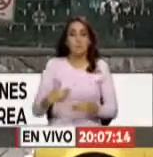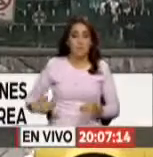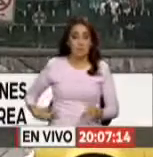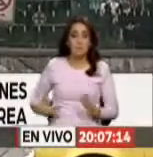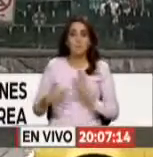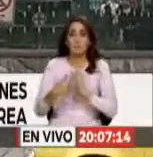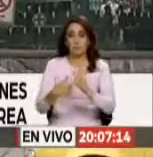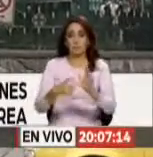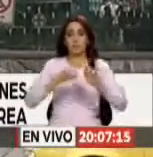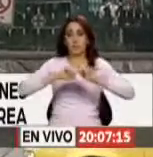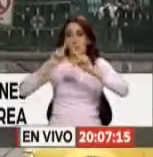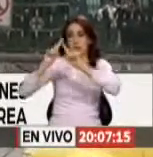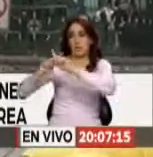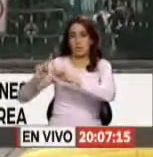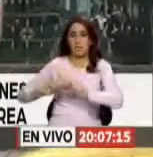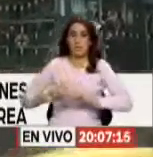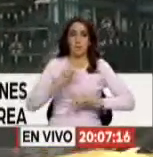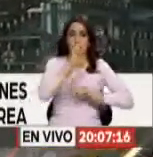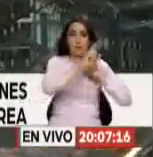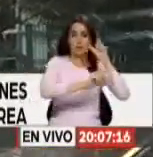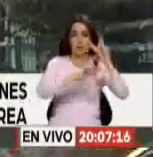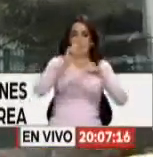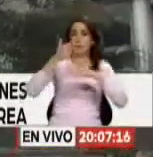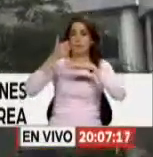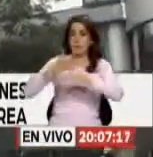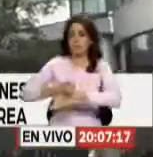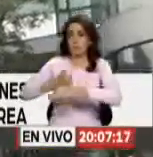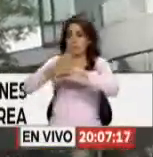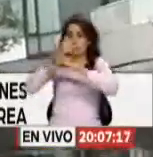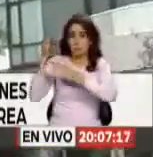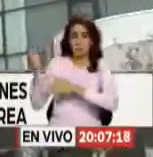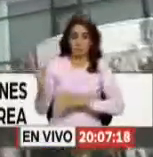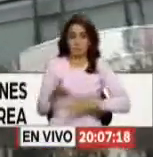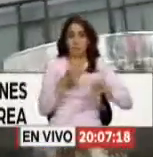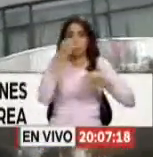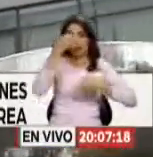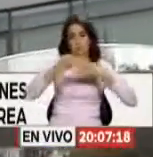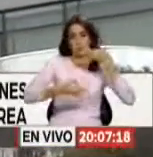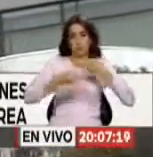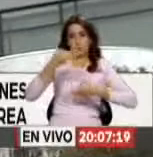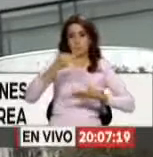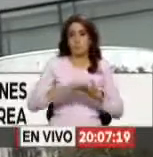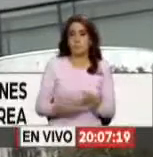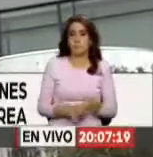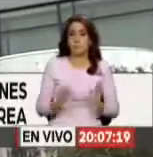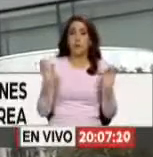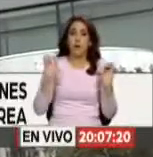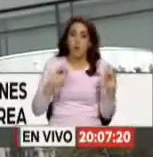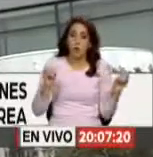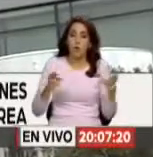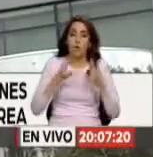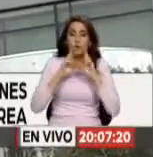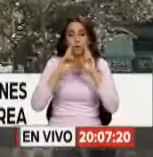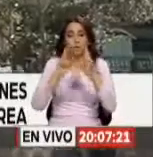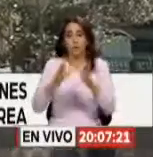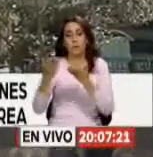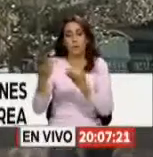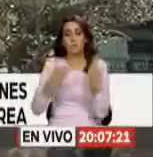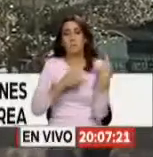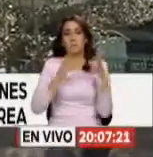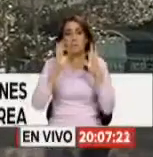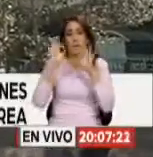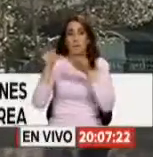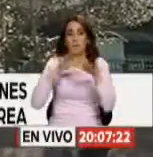número diferente de pasajeros, sin la autorización respectiva ni la justificación, y si correspondía o no a actividades